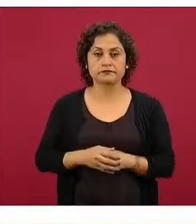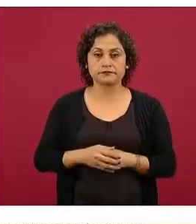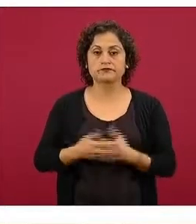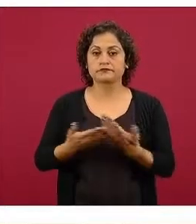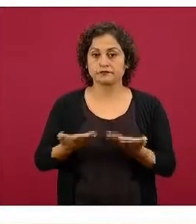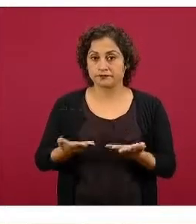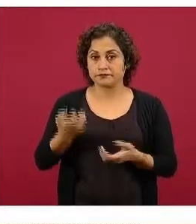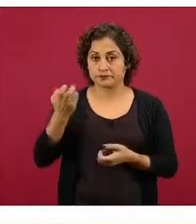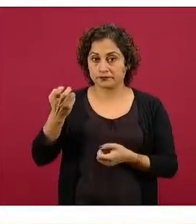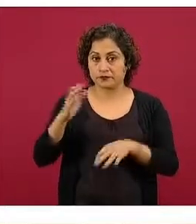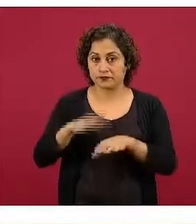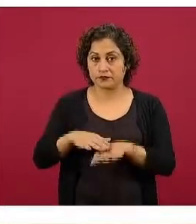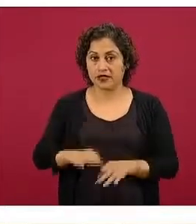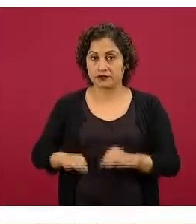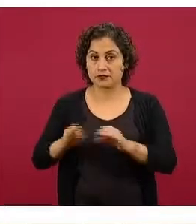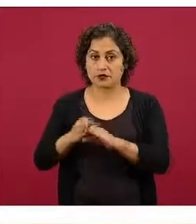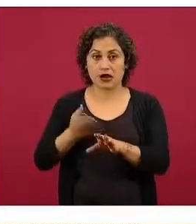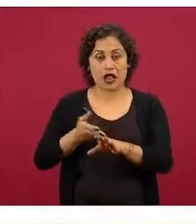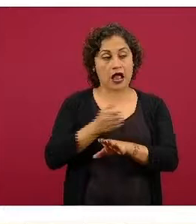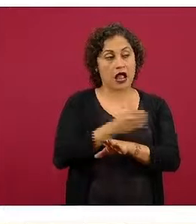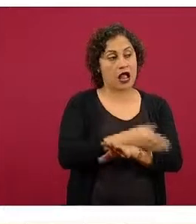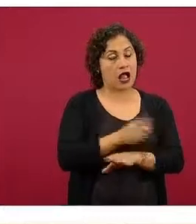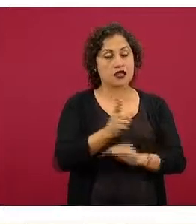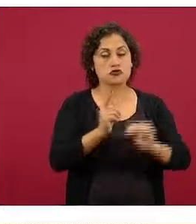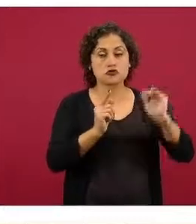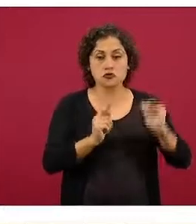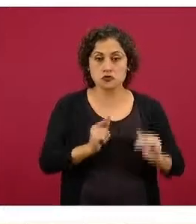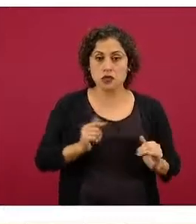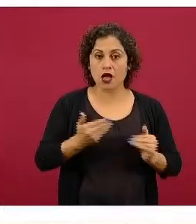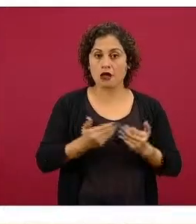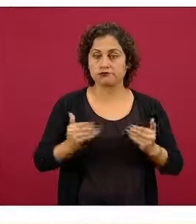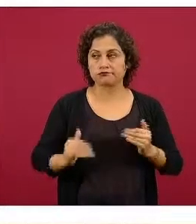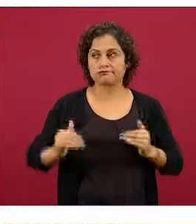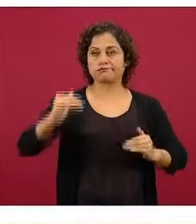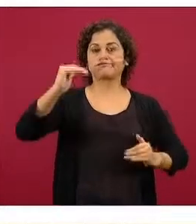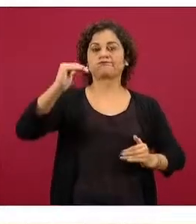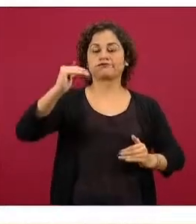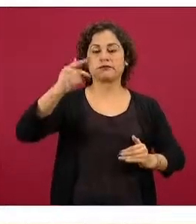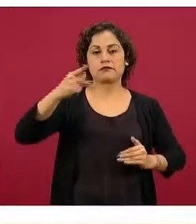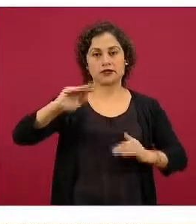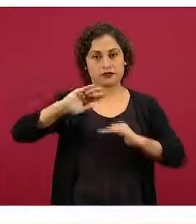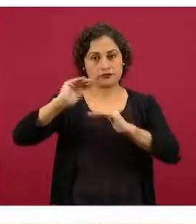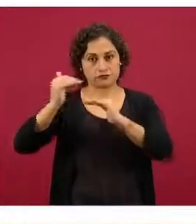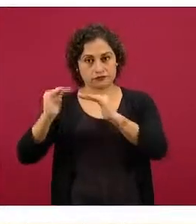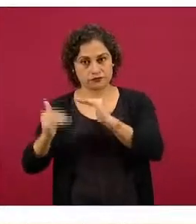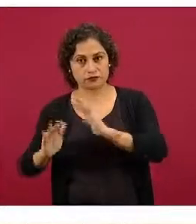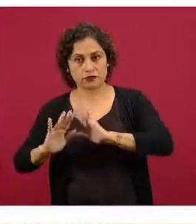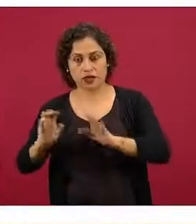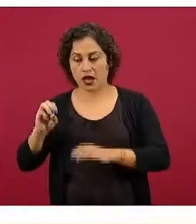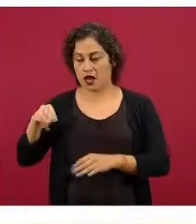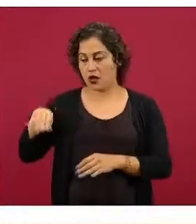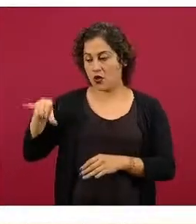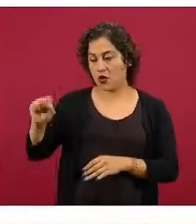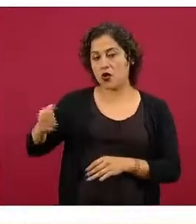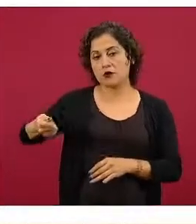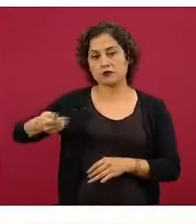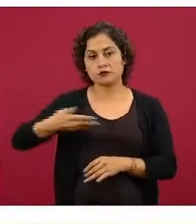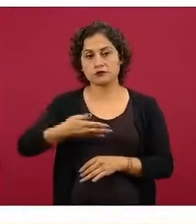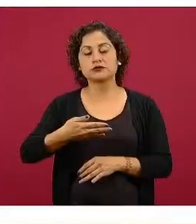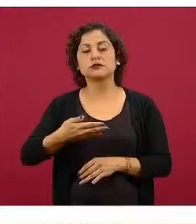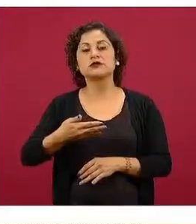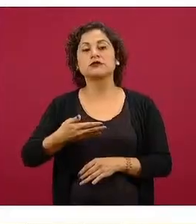que su primer ola en este país, y clasificado por la Organización Mundial de la Salud